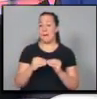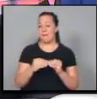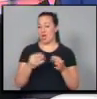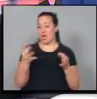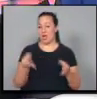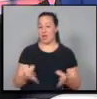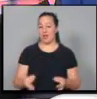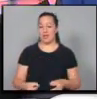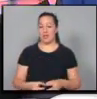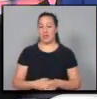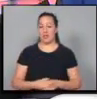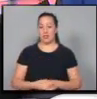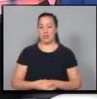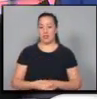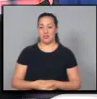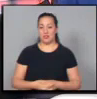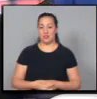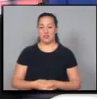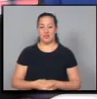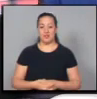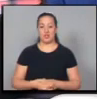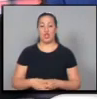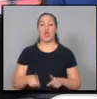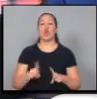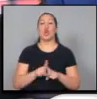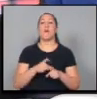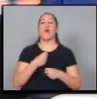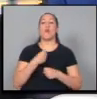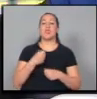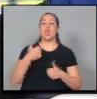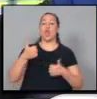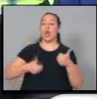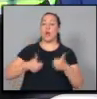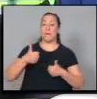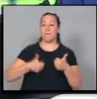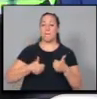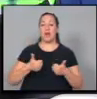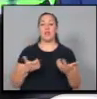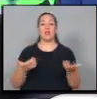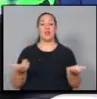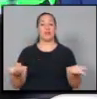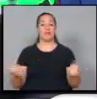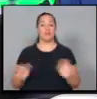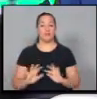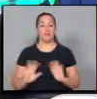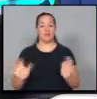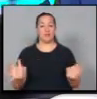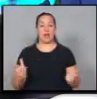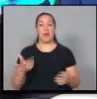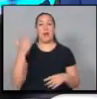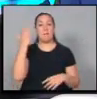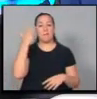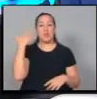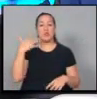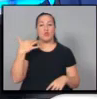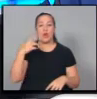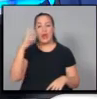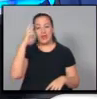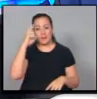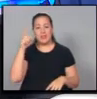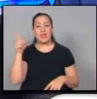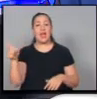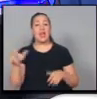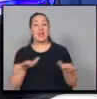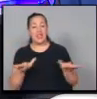esos boxeadores que fueron rivales y después son amigos? Han marcado una época, Messi súper respetuoso con Cristiano. Y la verdad que Cristiano, en